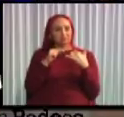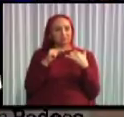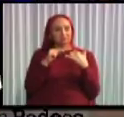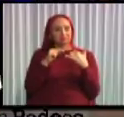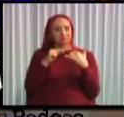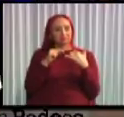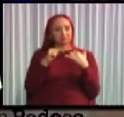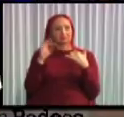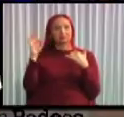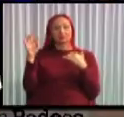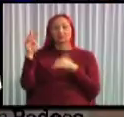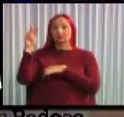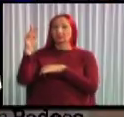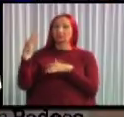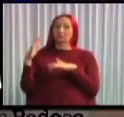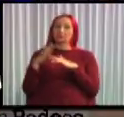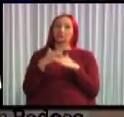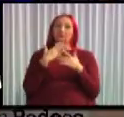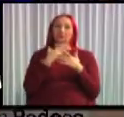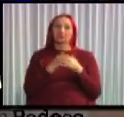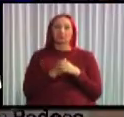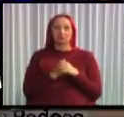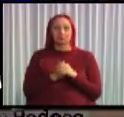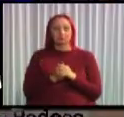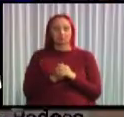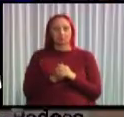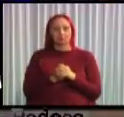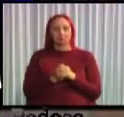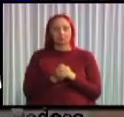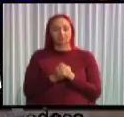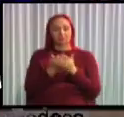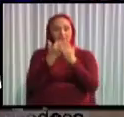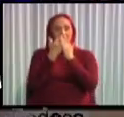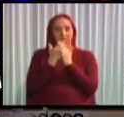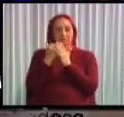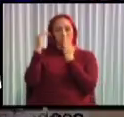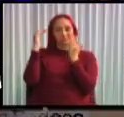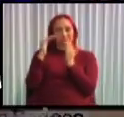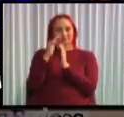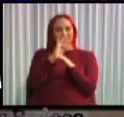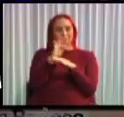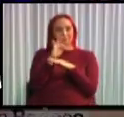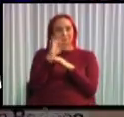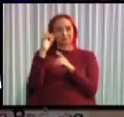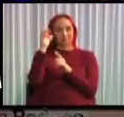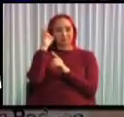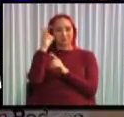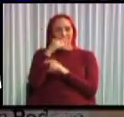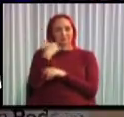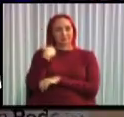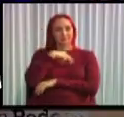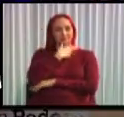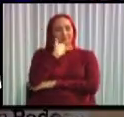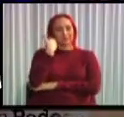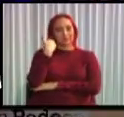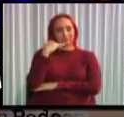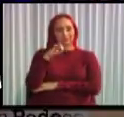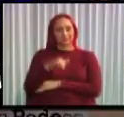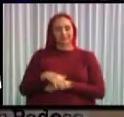Tabarcia de Mora. Bienvenido. Si me ayuda bajando el volumen de su televisor para escucharle nosotros mejor